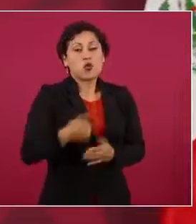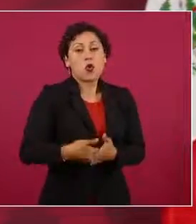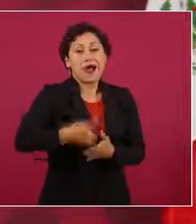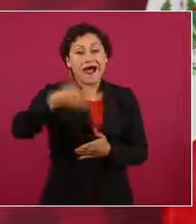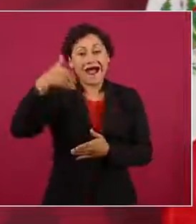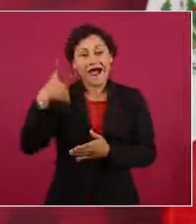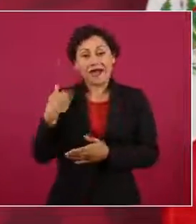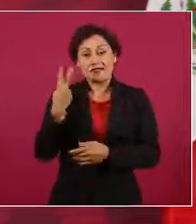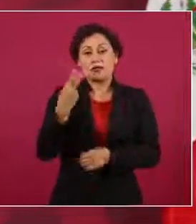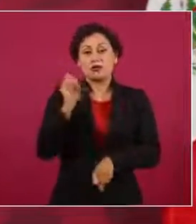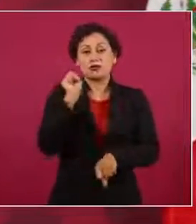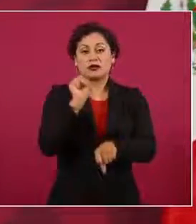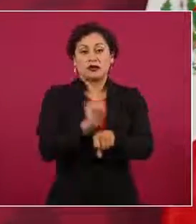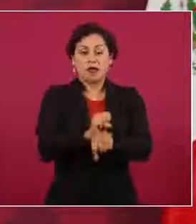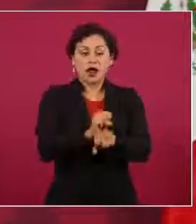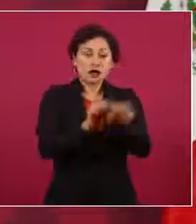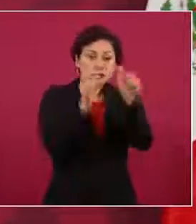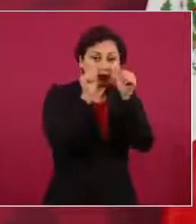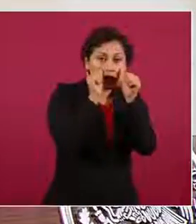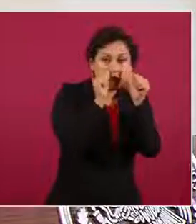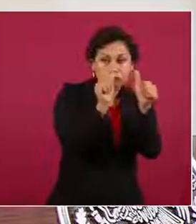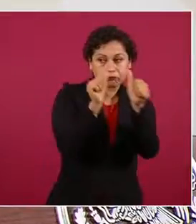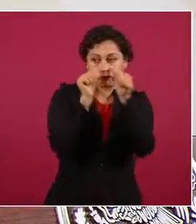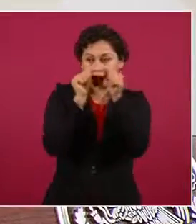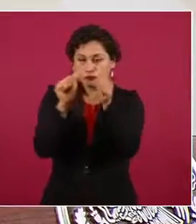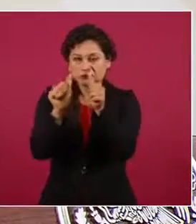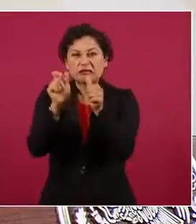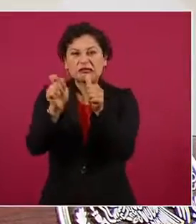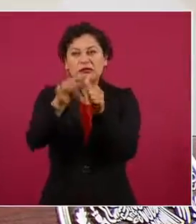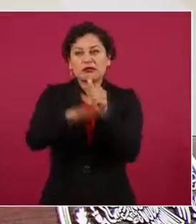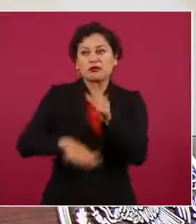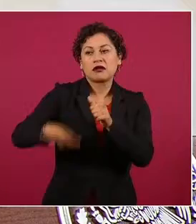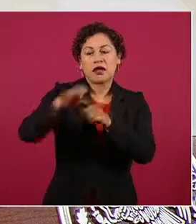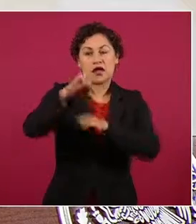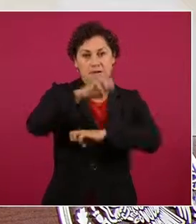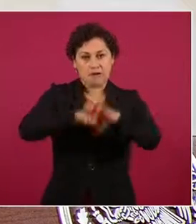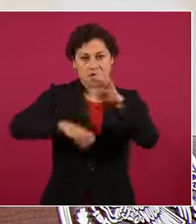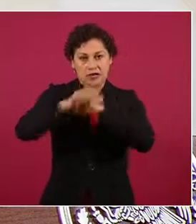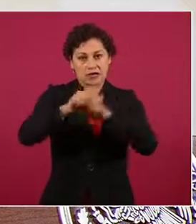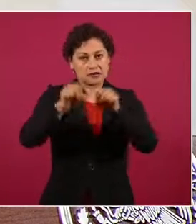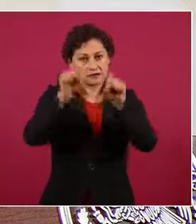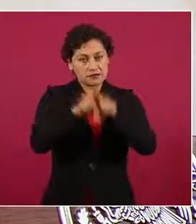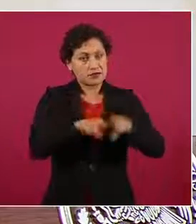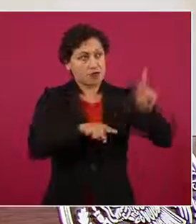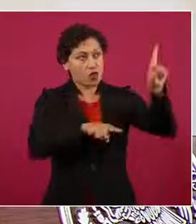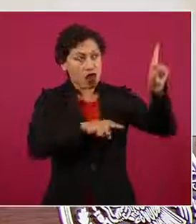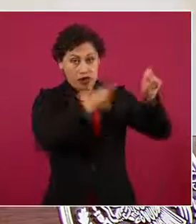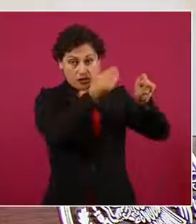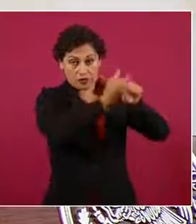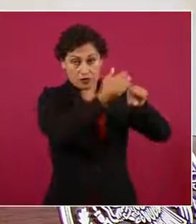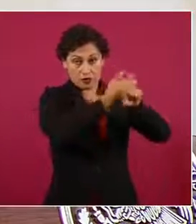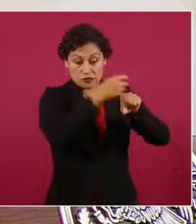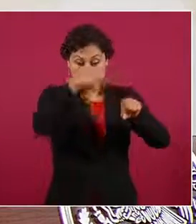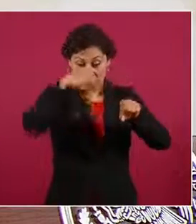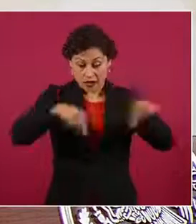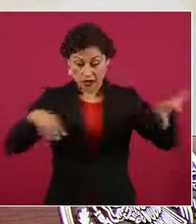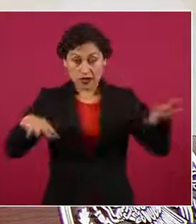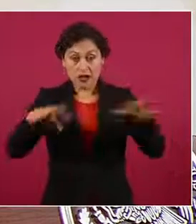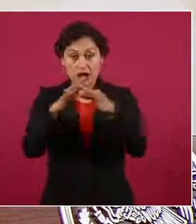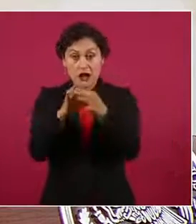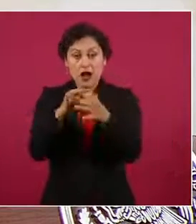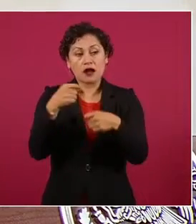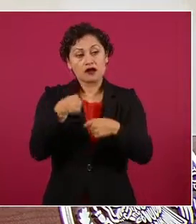a atender a todas las empresas de Estados Unidos que tienen que ver con el sector